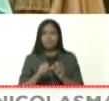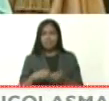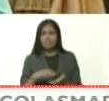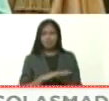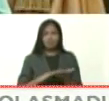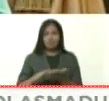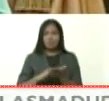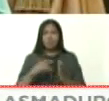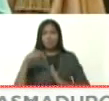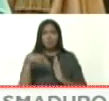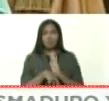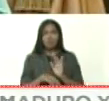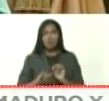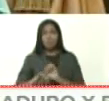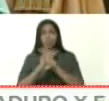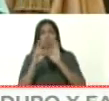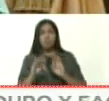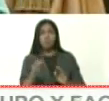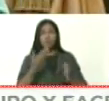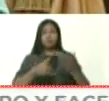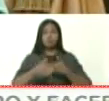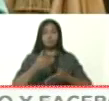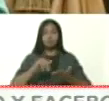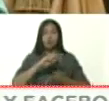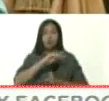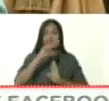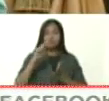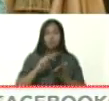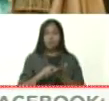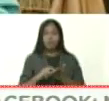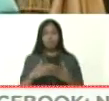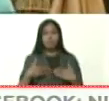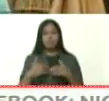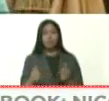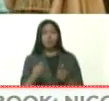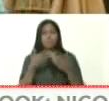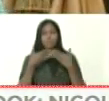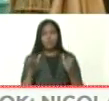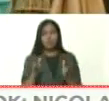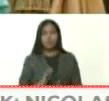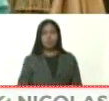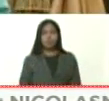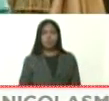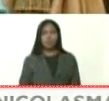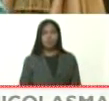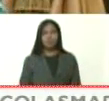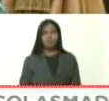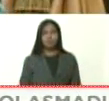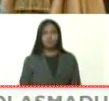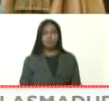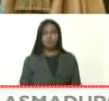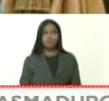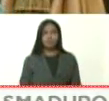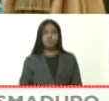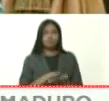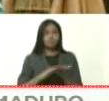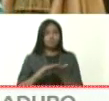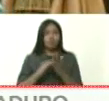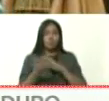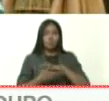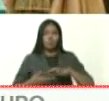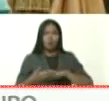consolidar profundamente el Servicio Nacional de Salud Pública. Consolidarla, resolver los problemas